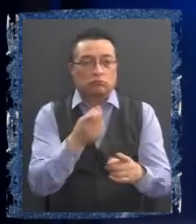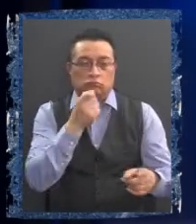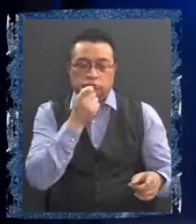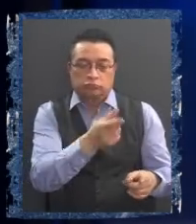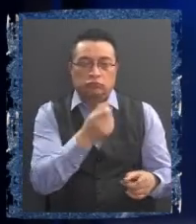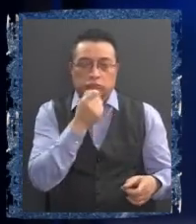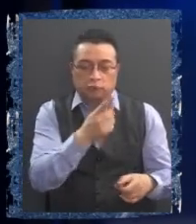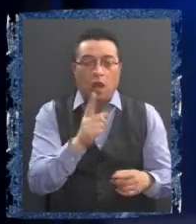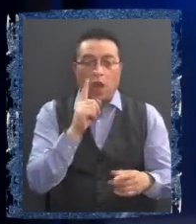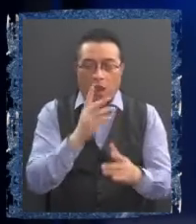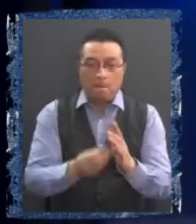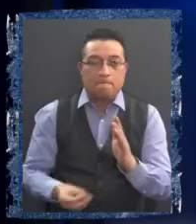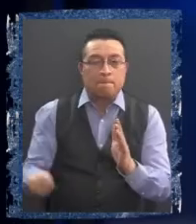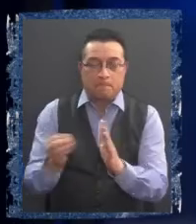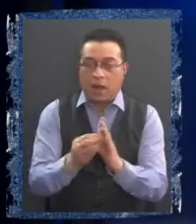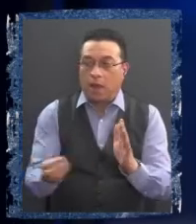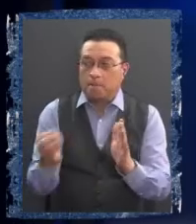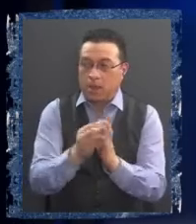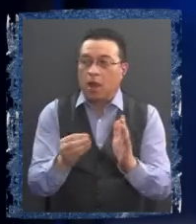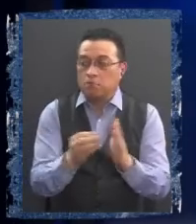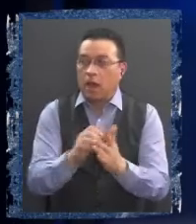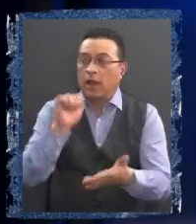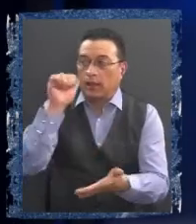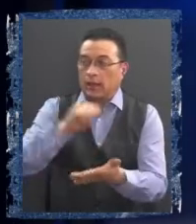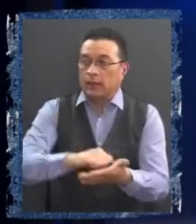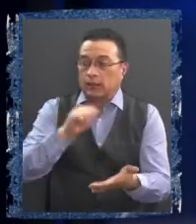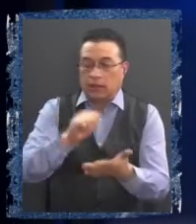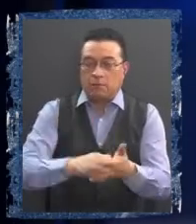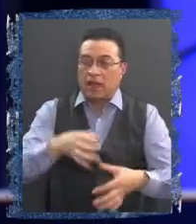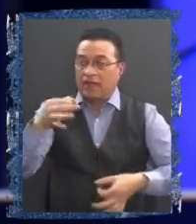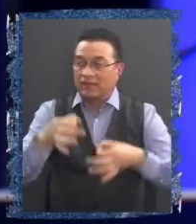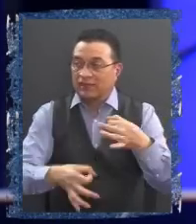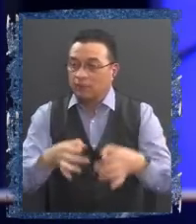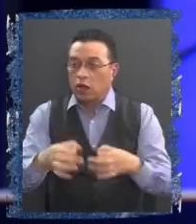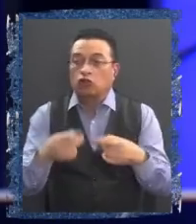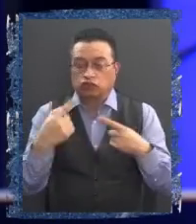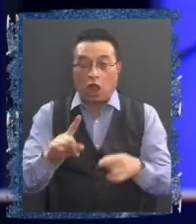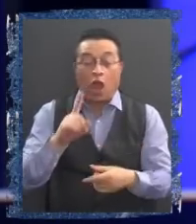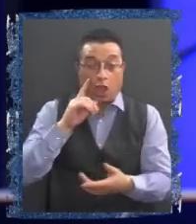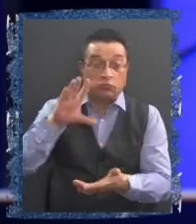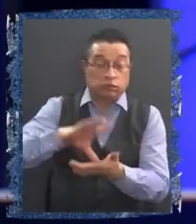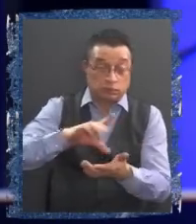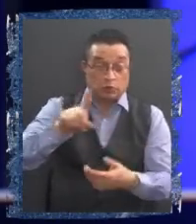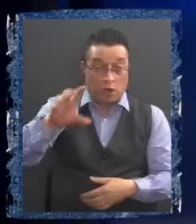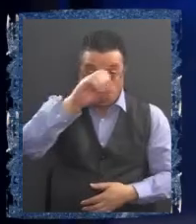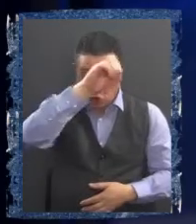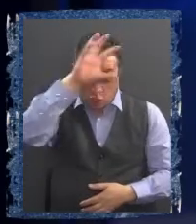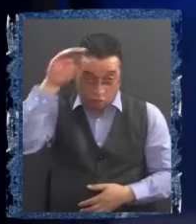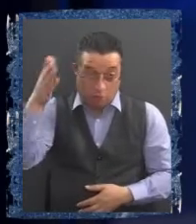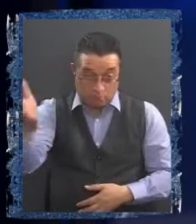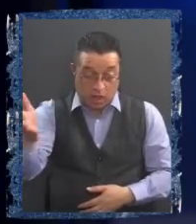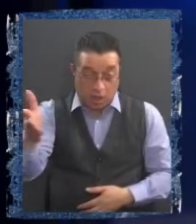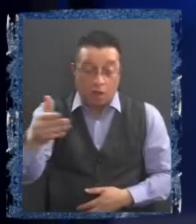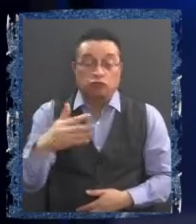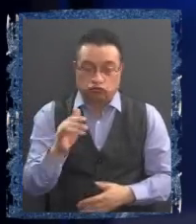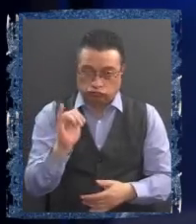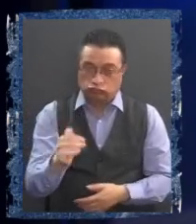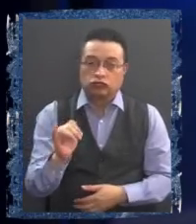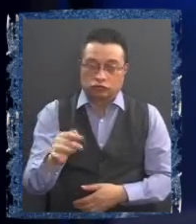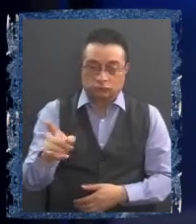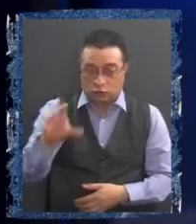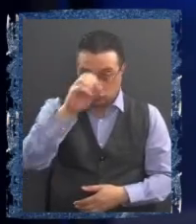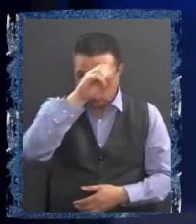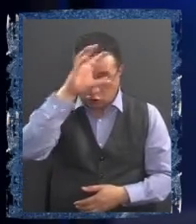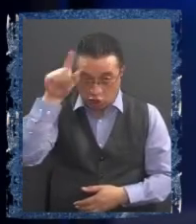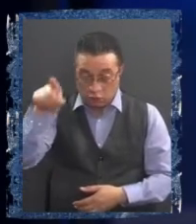más, probablemente, reclamos ante los tribunales. Eso ha pasado en países como Colombia, por ejemplo. Efectivamente, Colombia ha sido un país